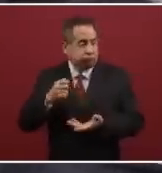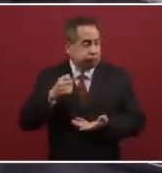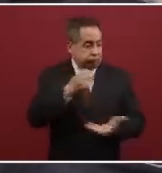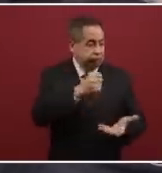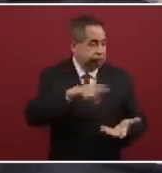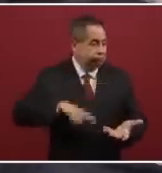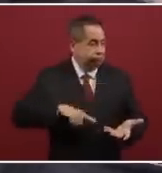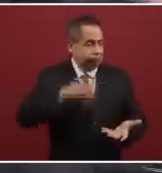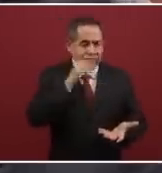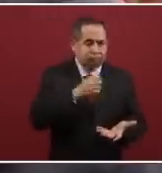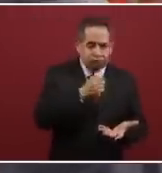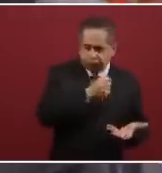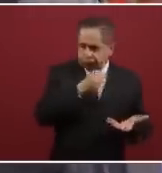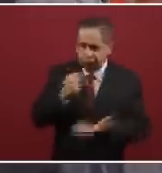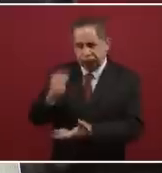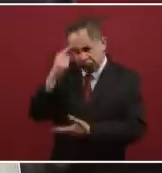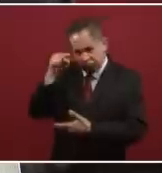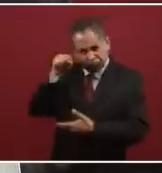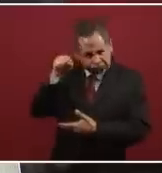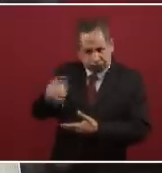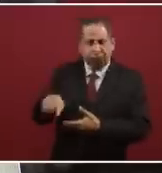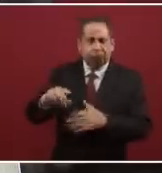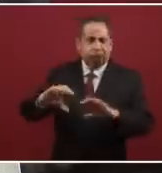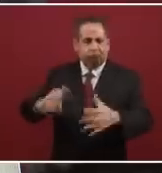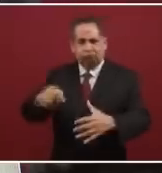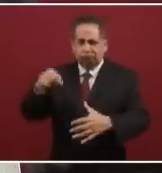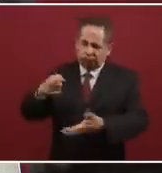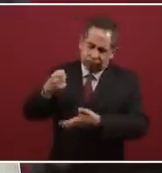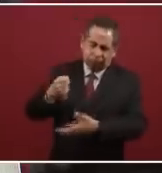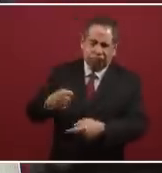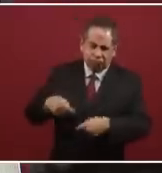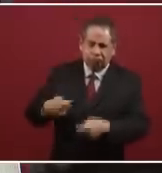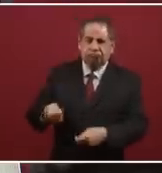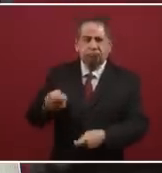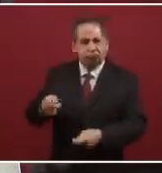de manera directa. Y aprovecho para